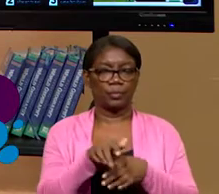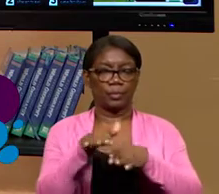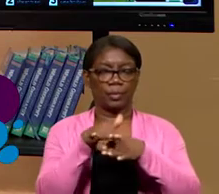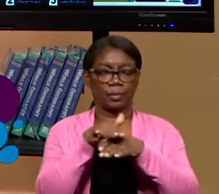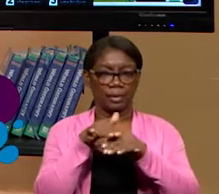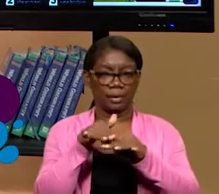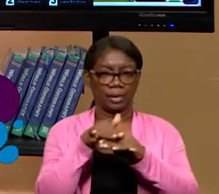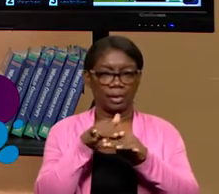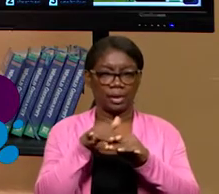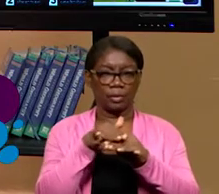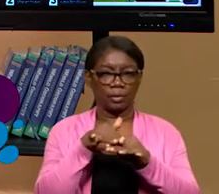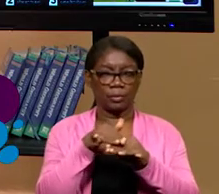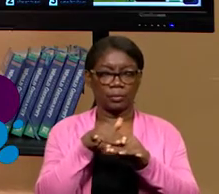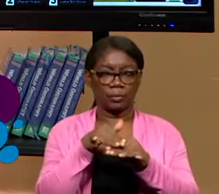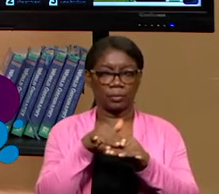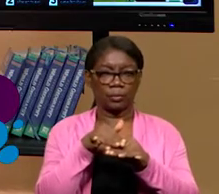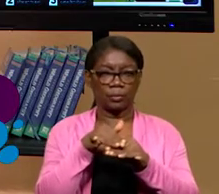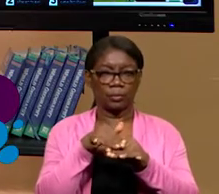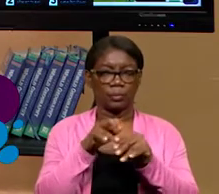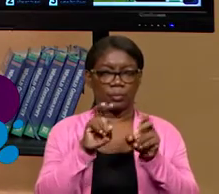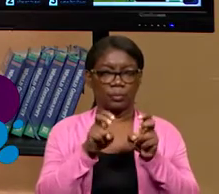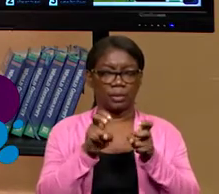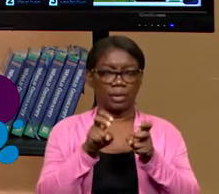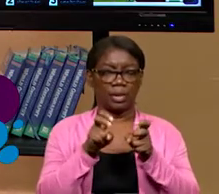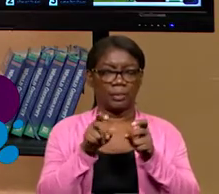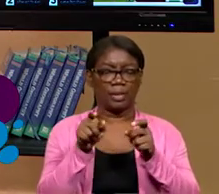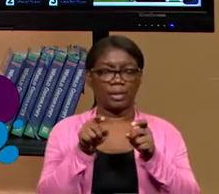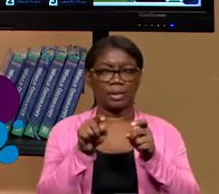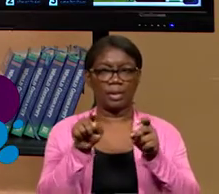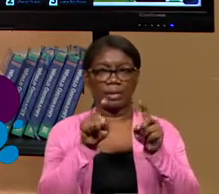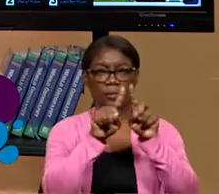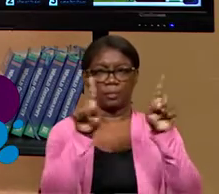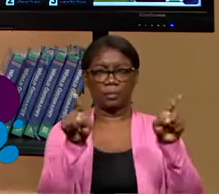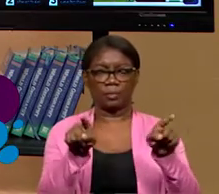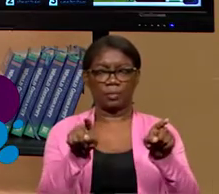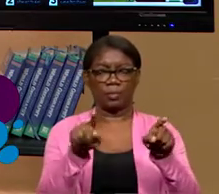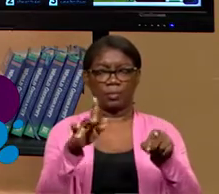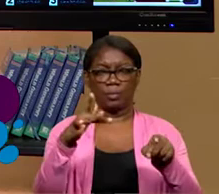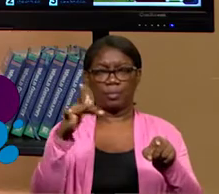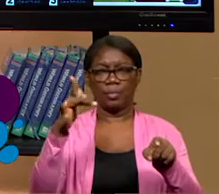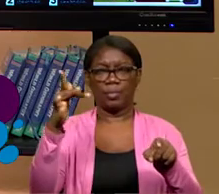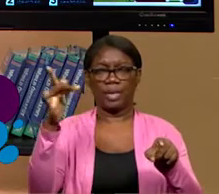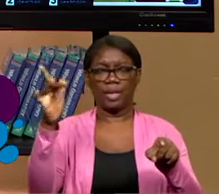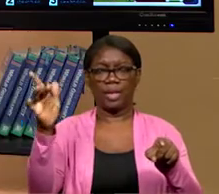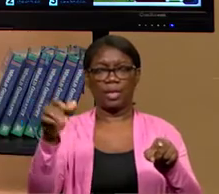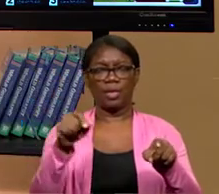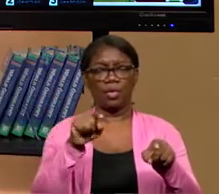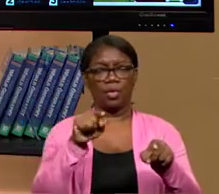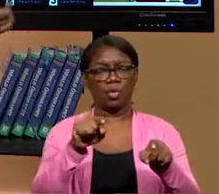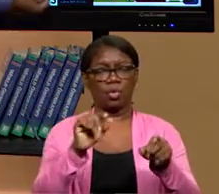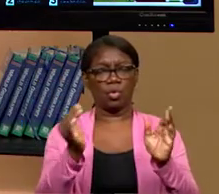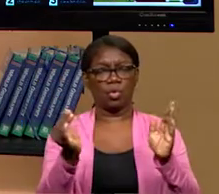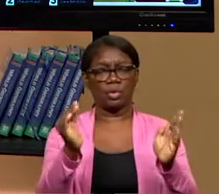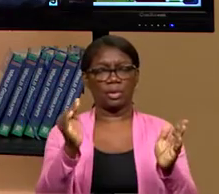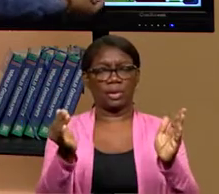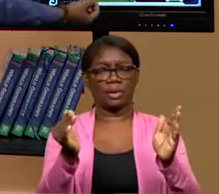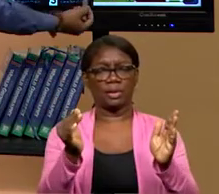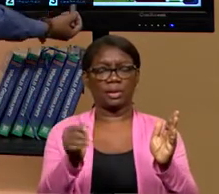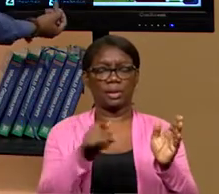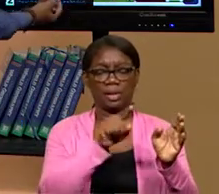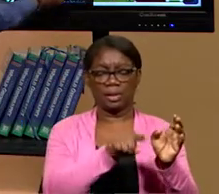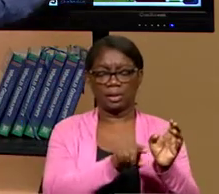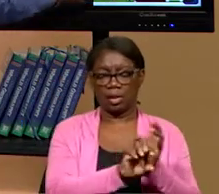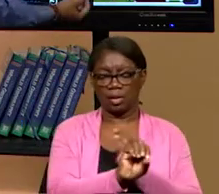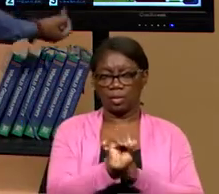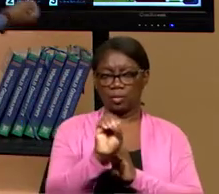ajuste del tema de la imagen. ¿Ok? Brillo, contraste. Normalmente le envía esa información